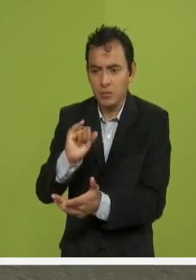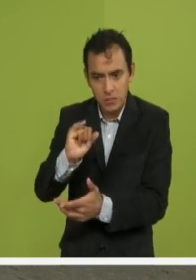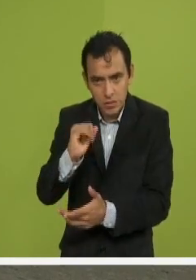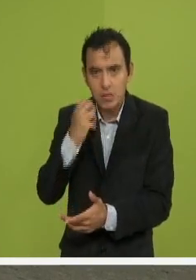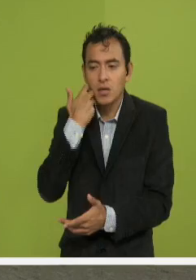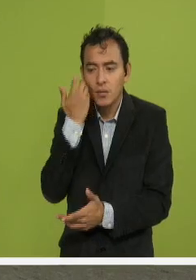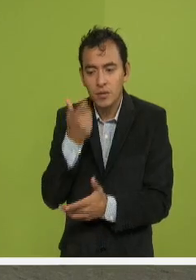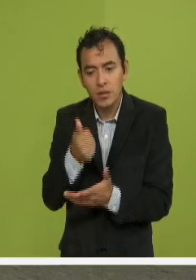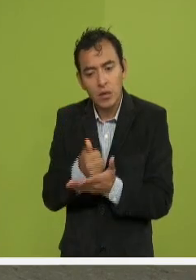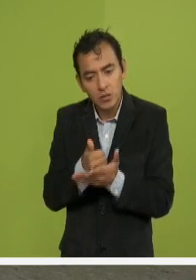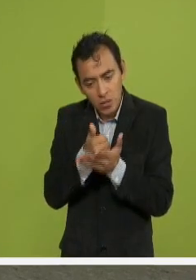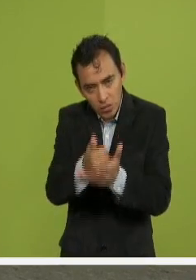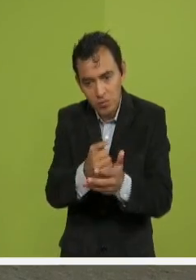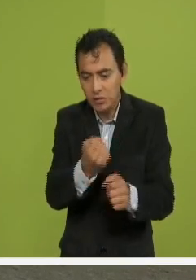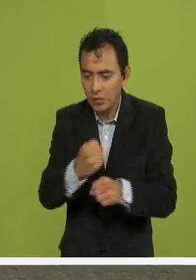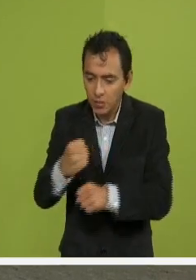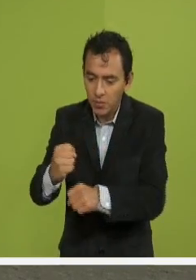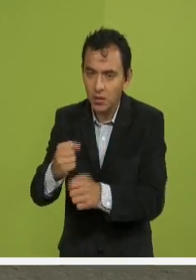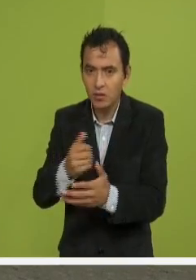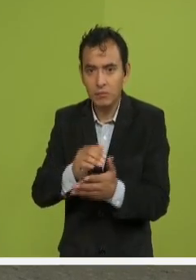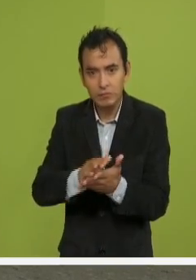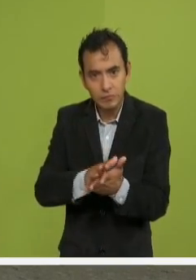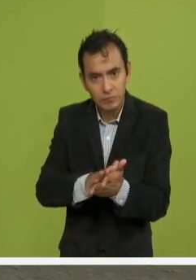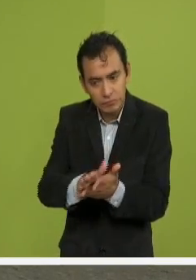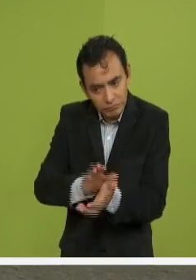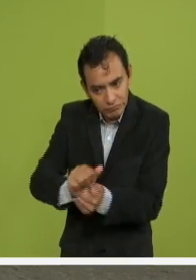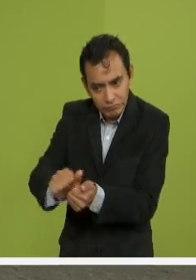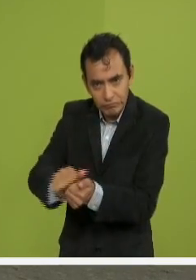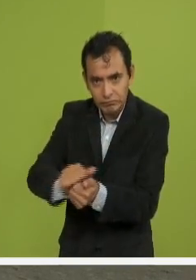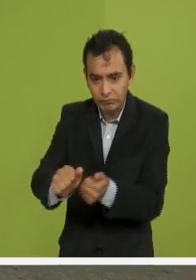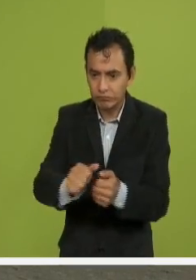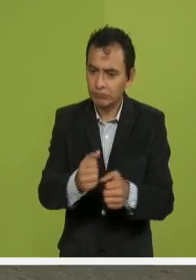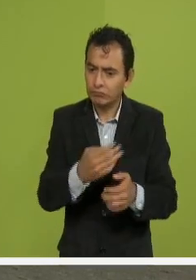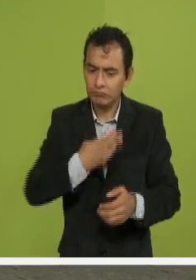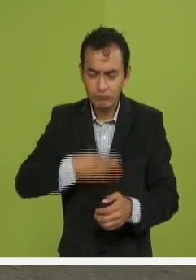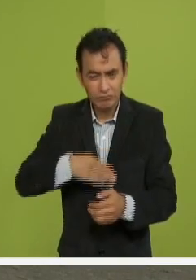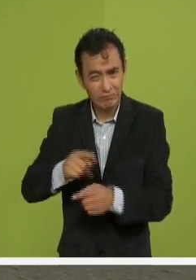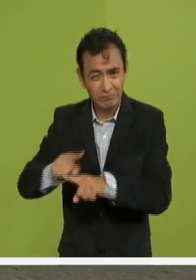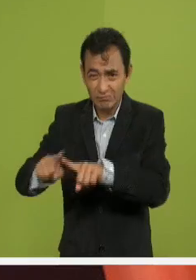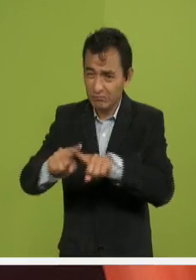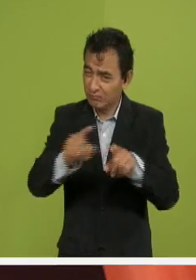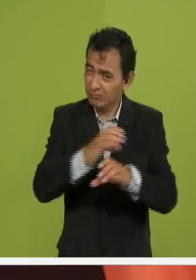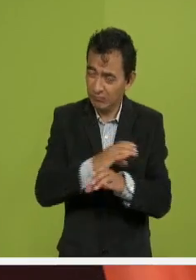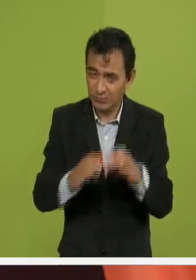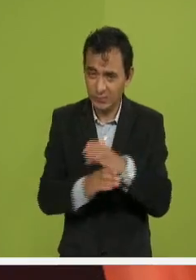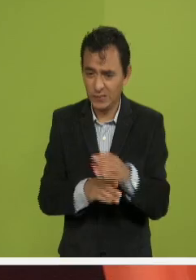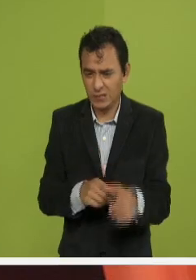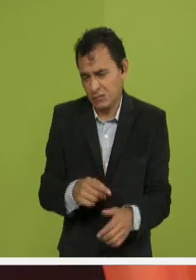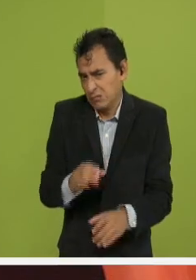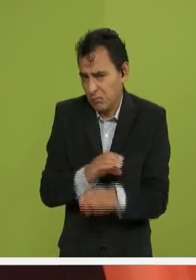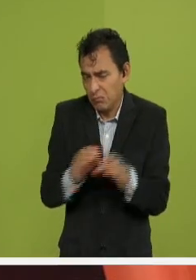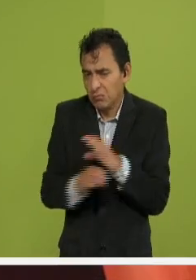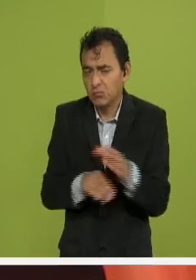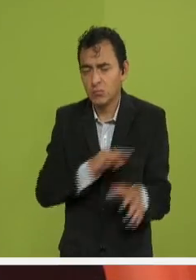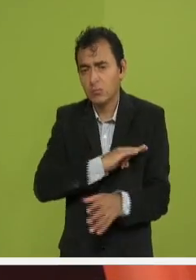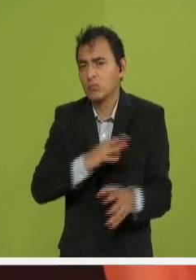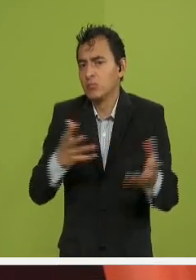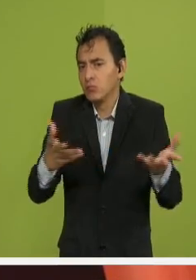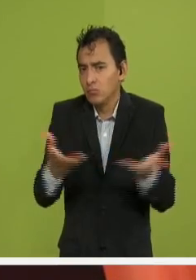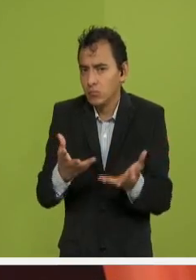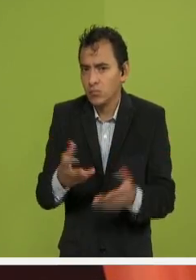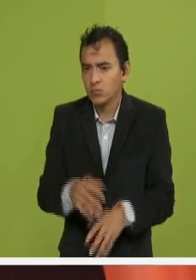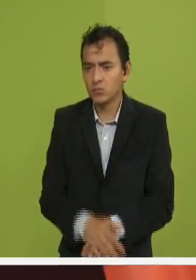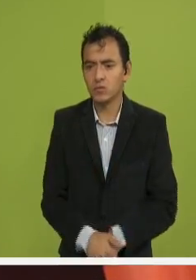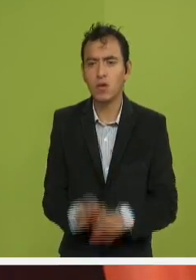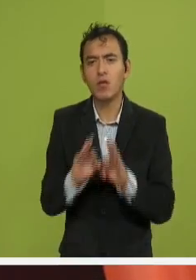nos ayudes a trapear, que laves los trastes, que vayas a lavar los baños, etcétera. Actividades que uno lo puede hacer y que es una manera de